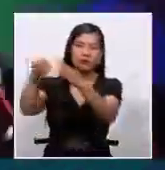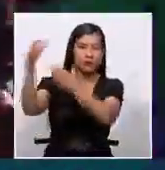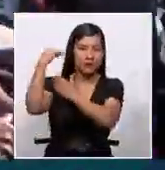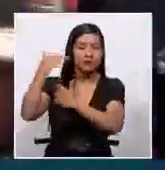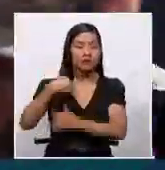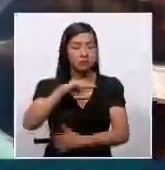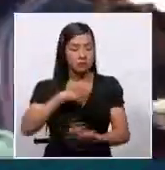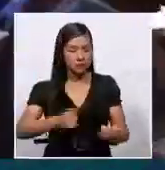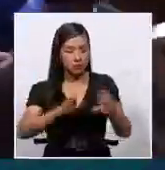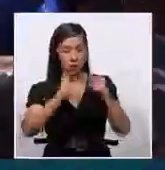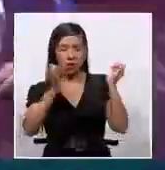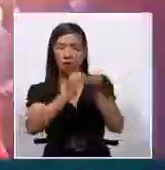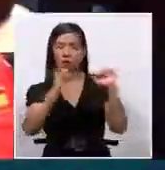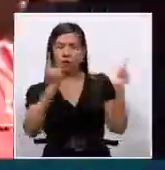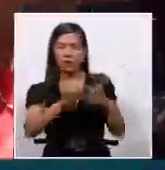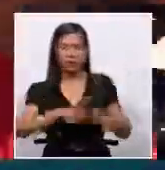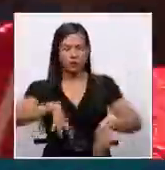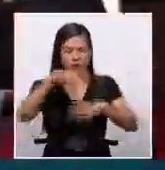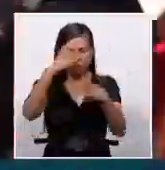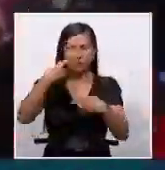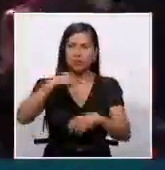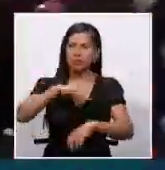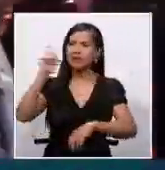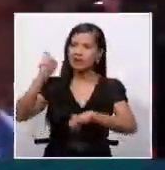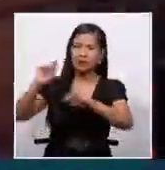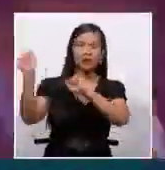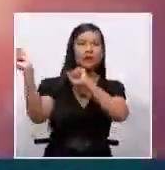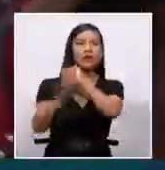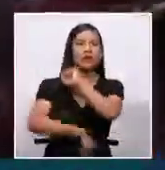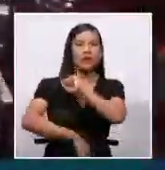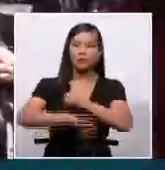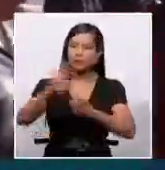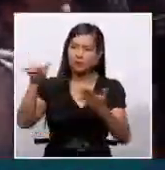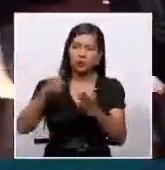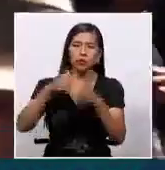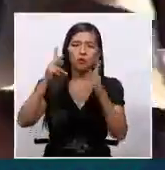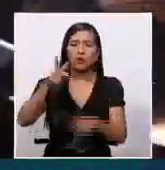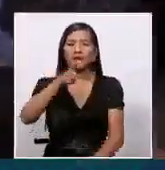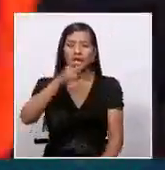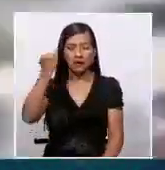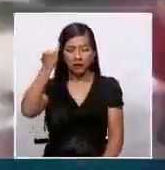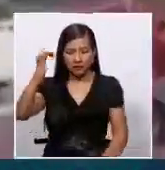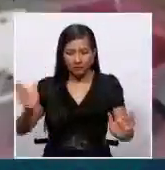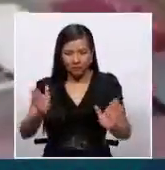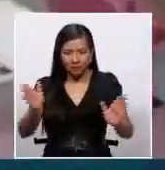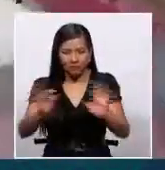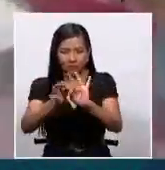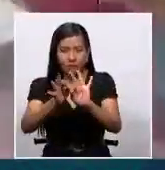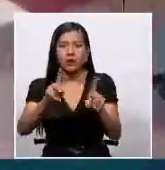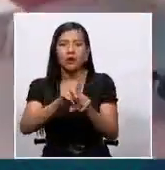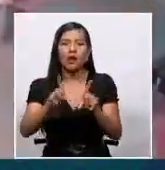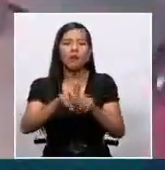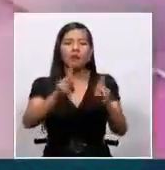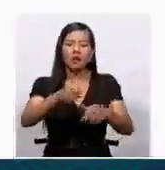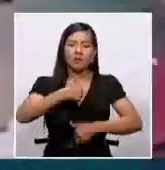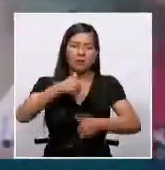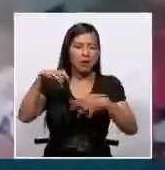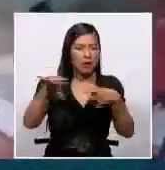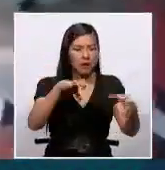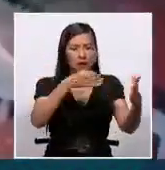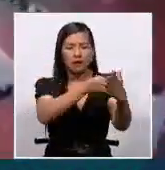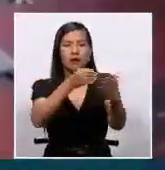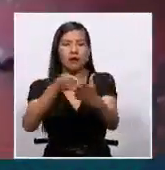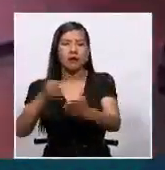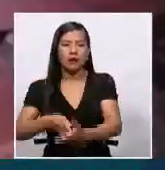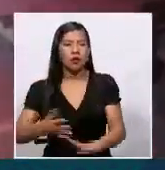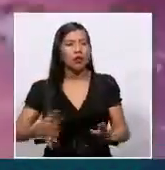que tengan las sanciones correspondientes a los responsables intelectuales, materiales. No se puede quemar, atentar a